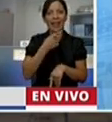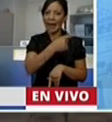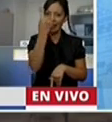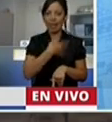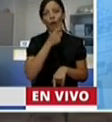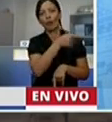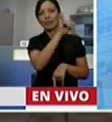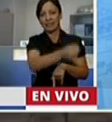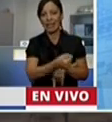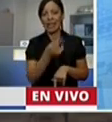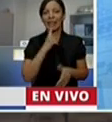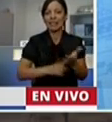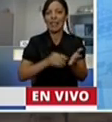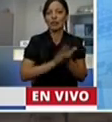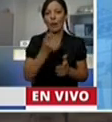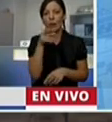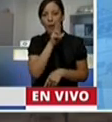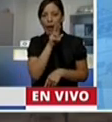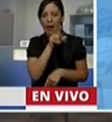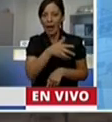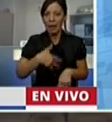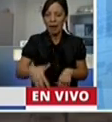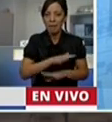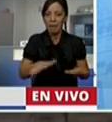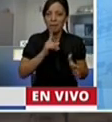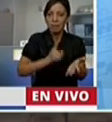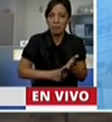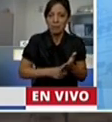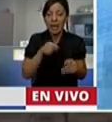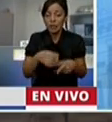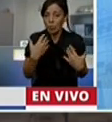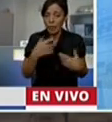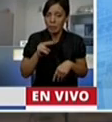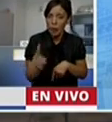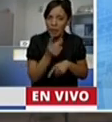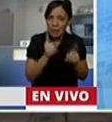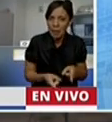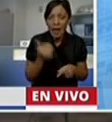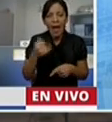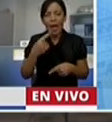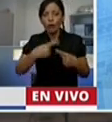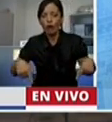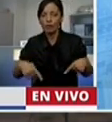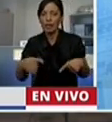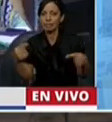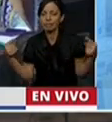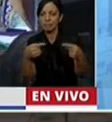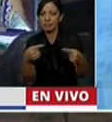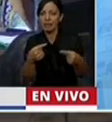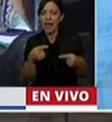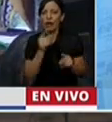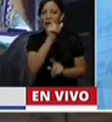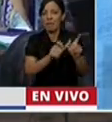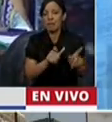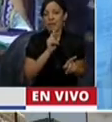importantísima que la barrera de acceso de tipo económica cultural y hoy no es lo mismo lo que pasa con una